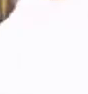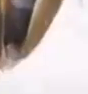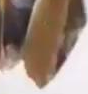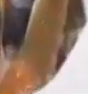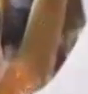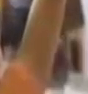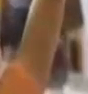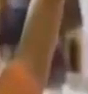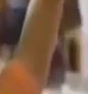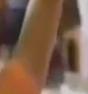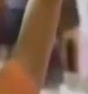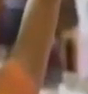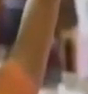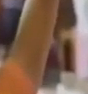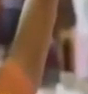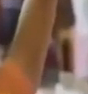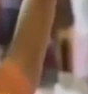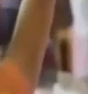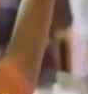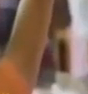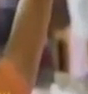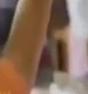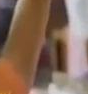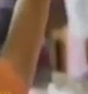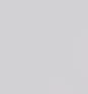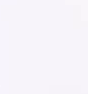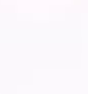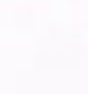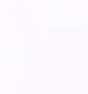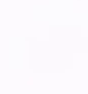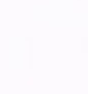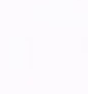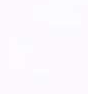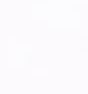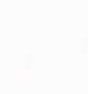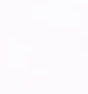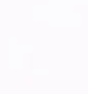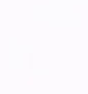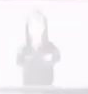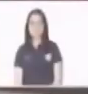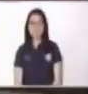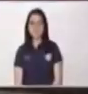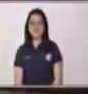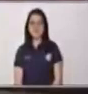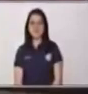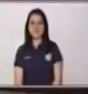A continuación, comunicación y lenguaje, cuarto primaria.